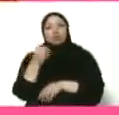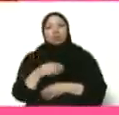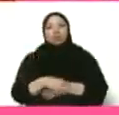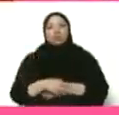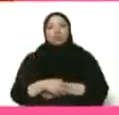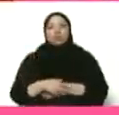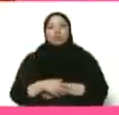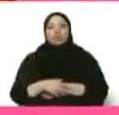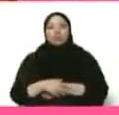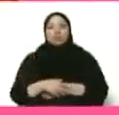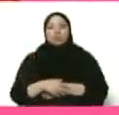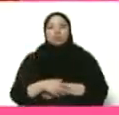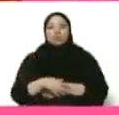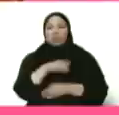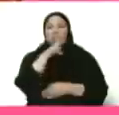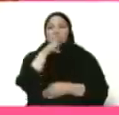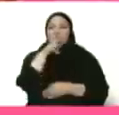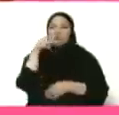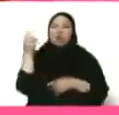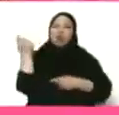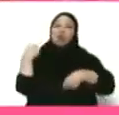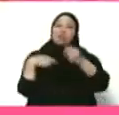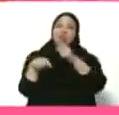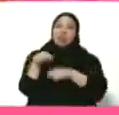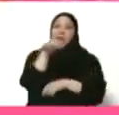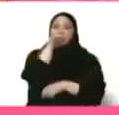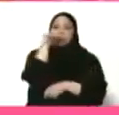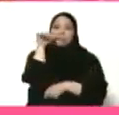por delitos terribles como el narcotráfico.